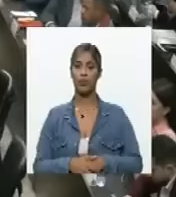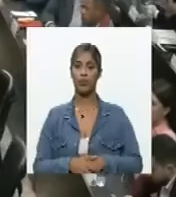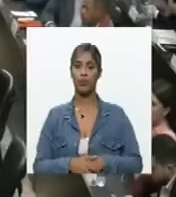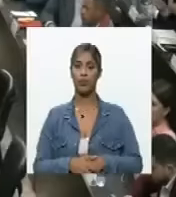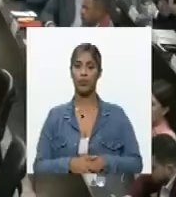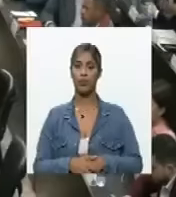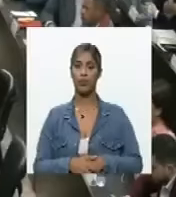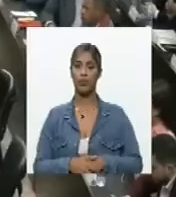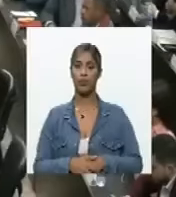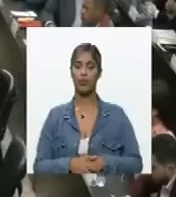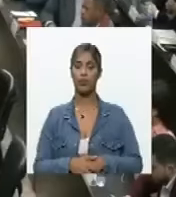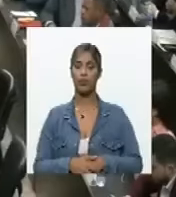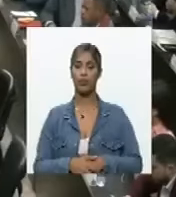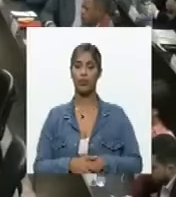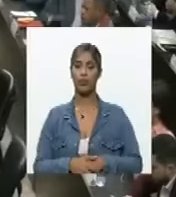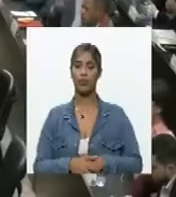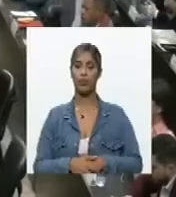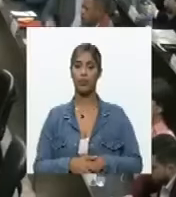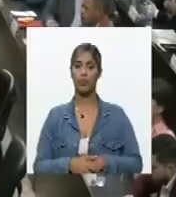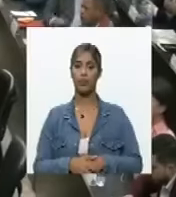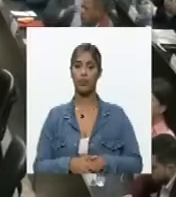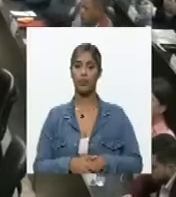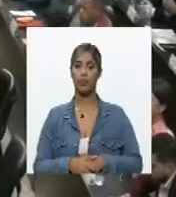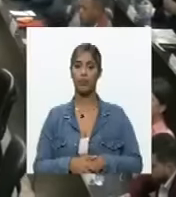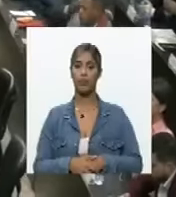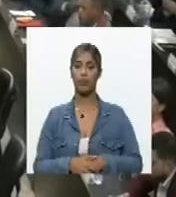¿Dónde dice eso?